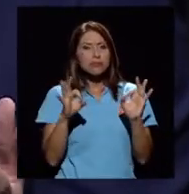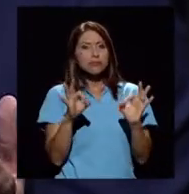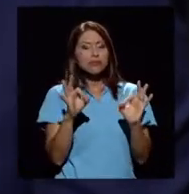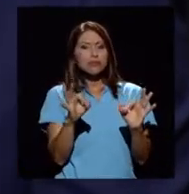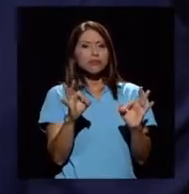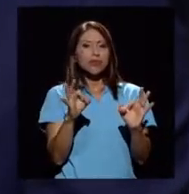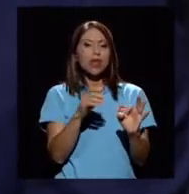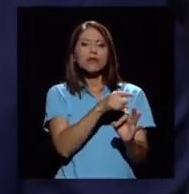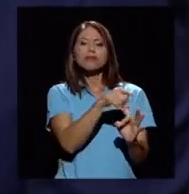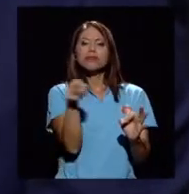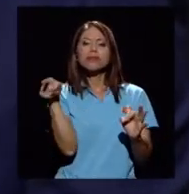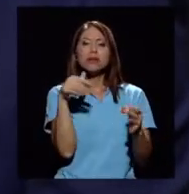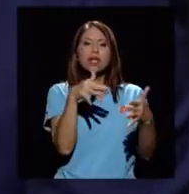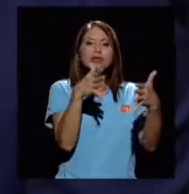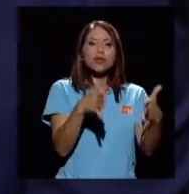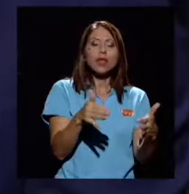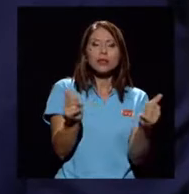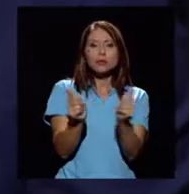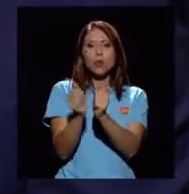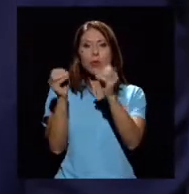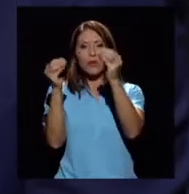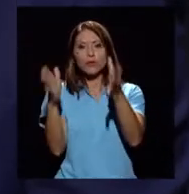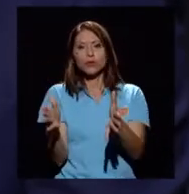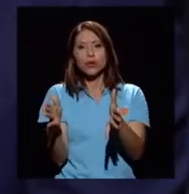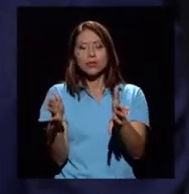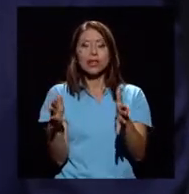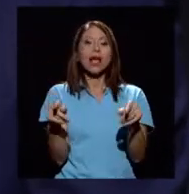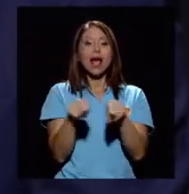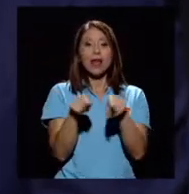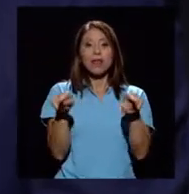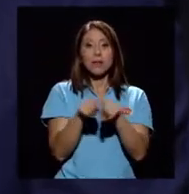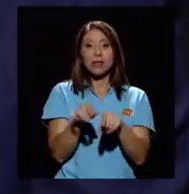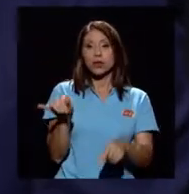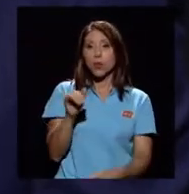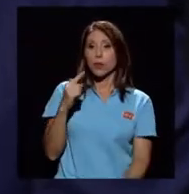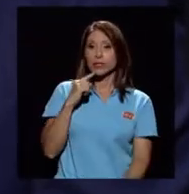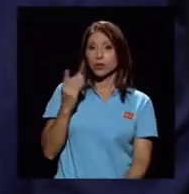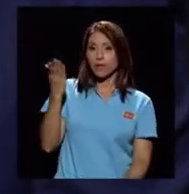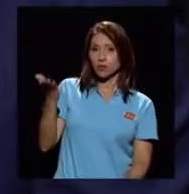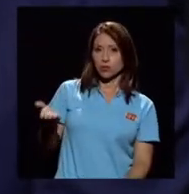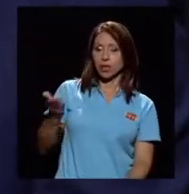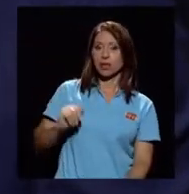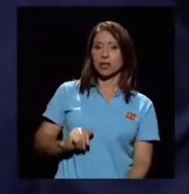entre los estudiantes y los profesores, porque además, como usted mencionaba, ¿verdad?, vienen de lugares